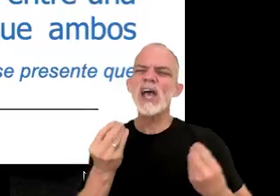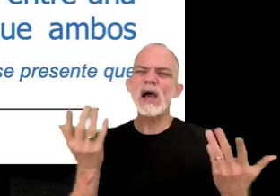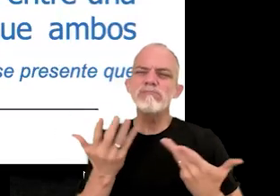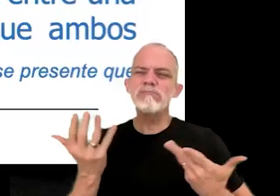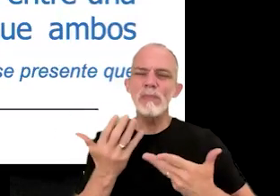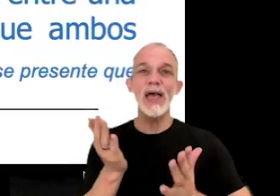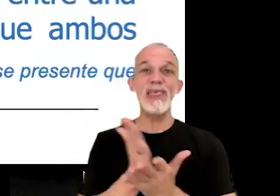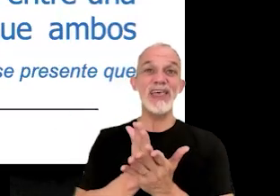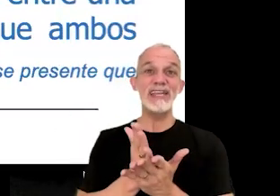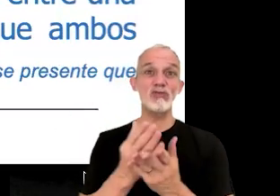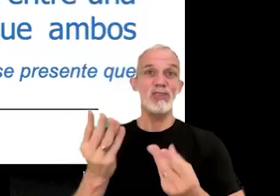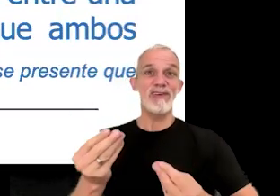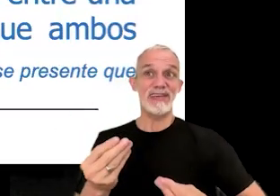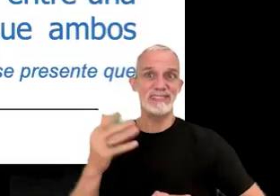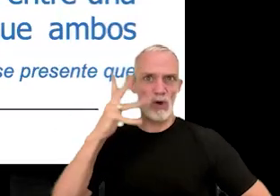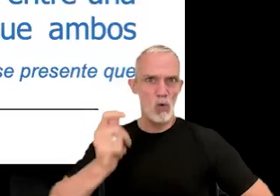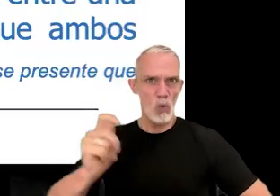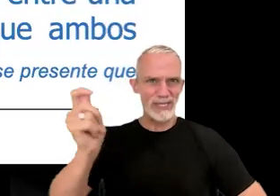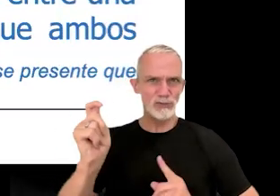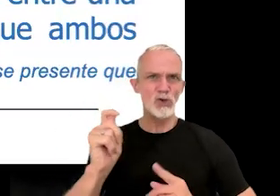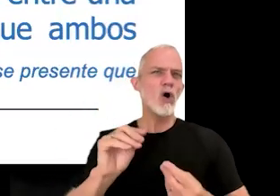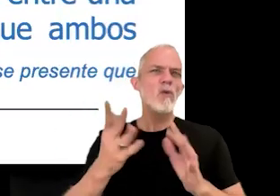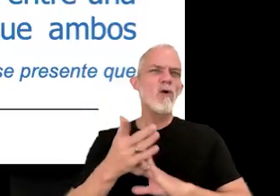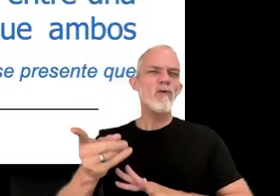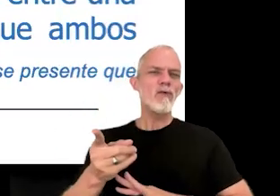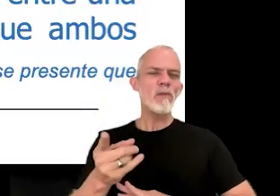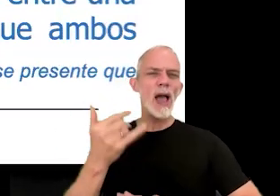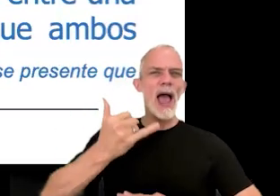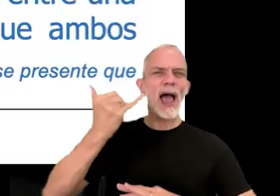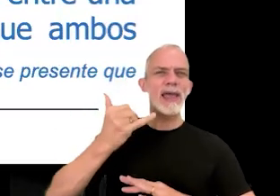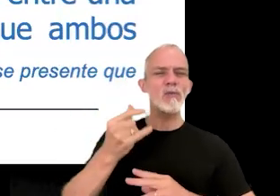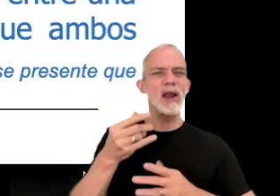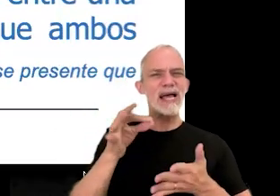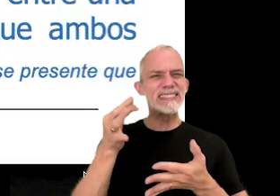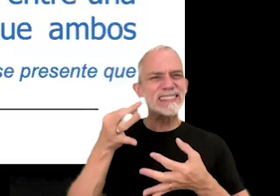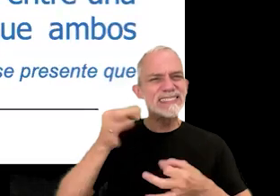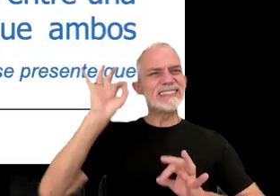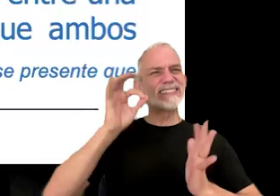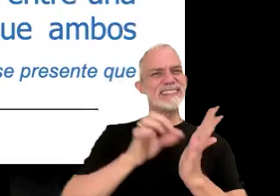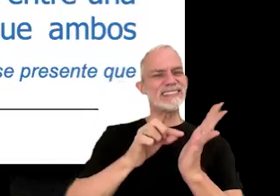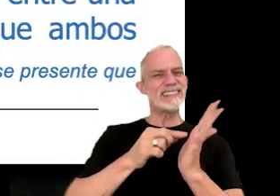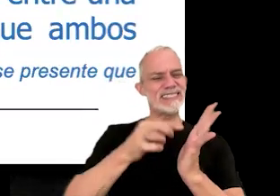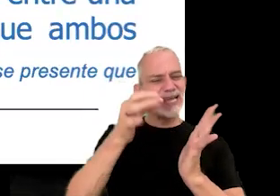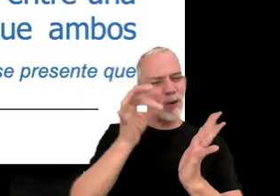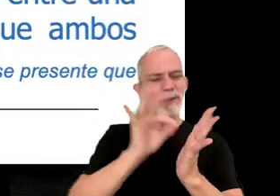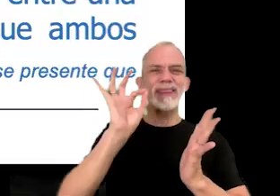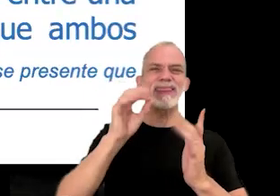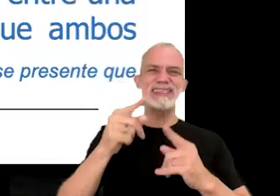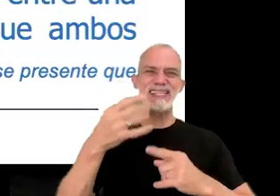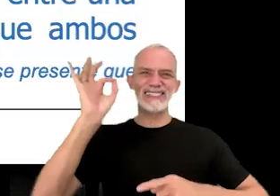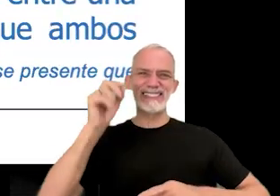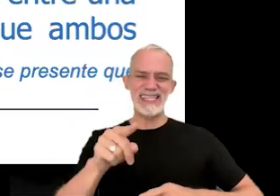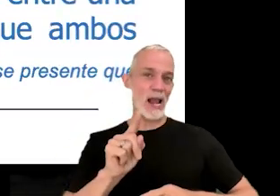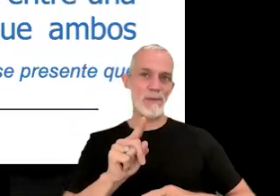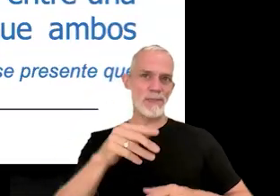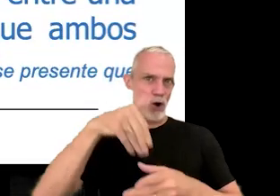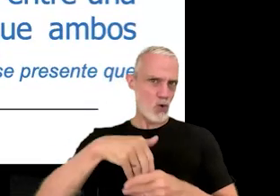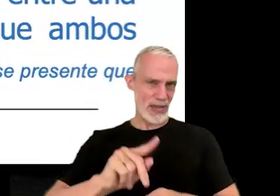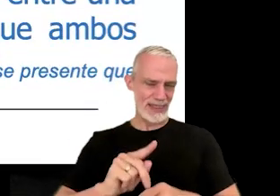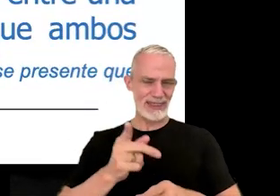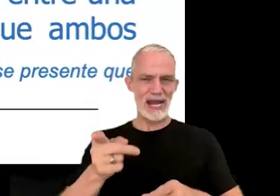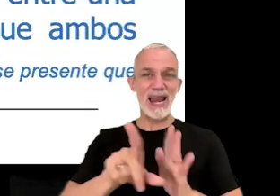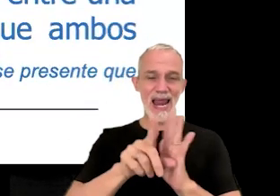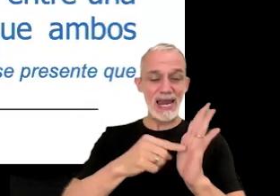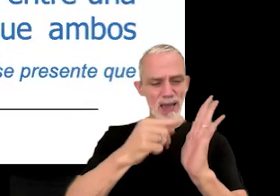derecho de defensa en juicio mediante algunas excepciones que están especificadas en la ley.